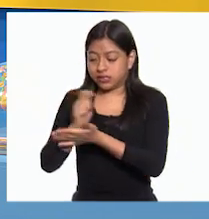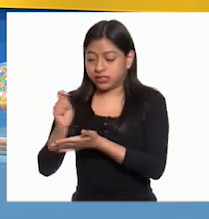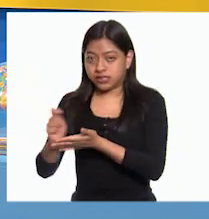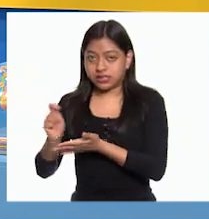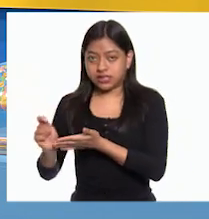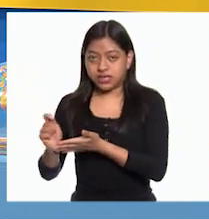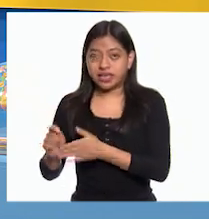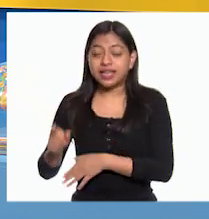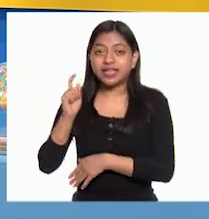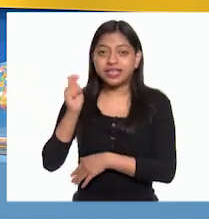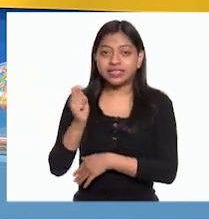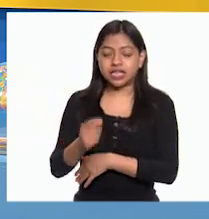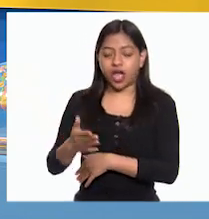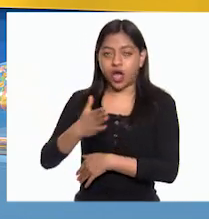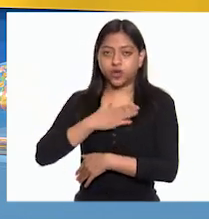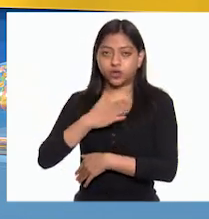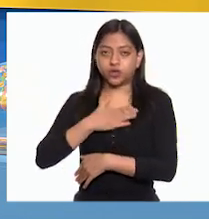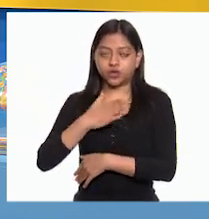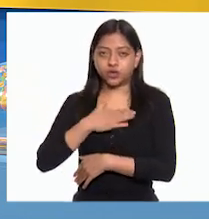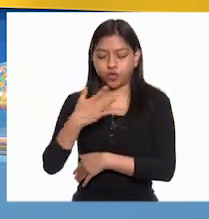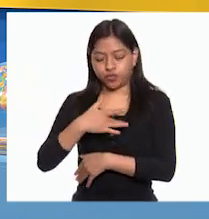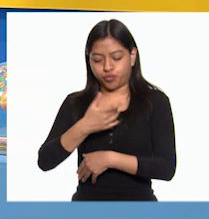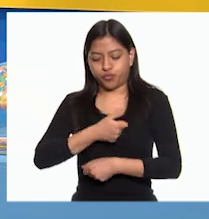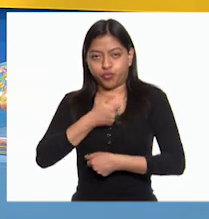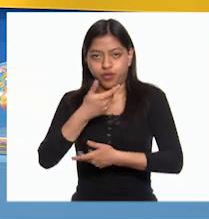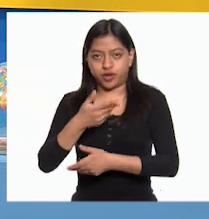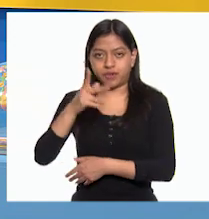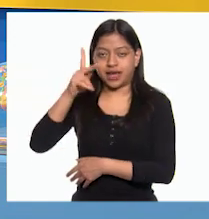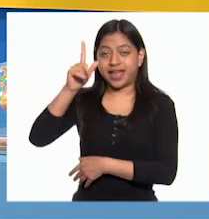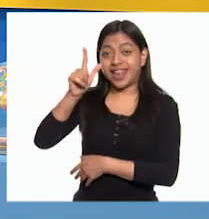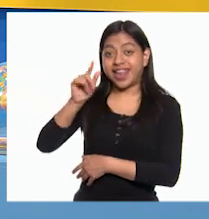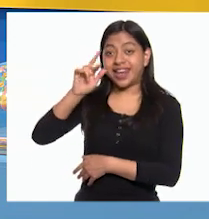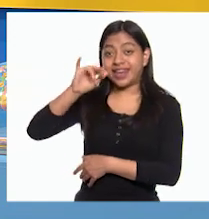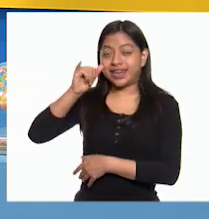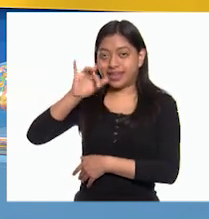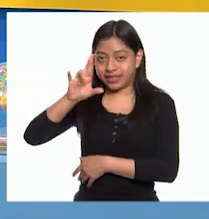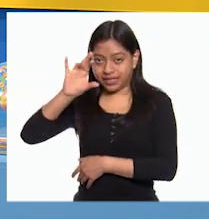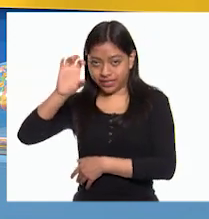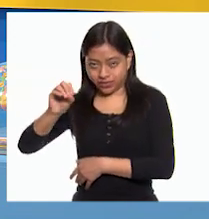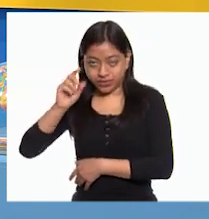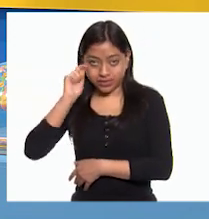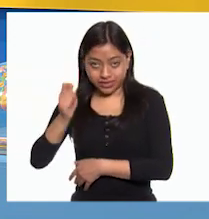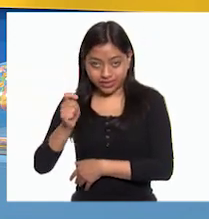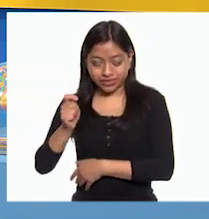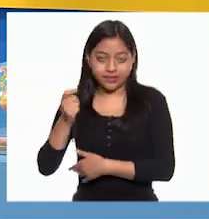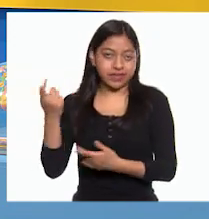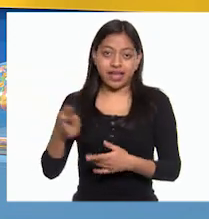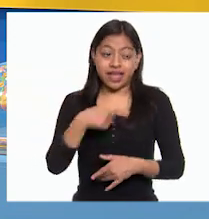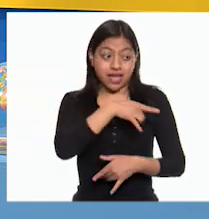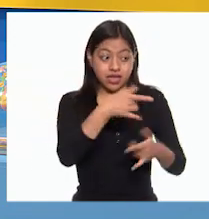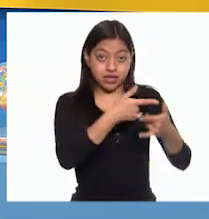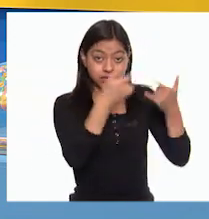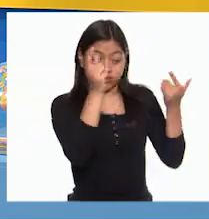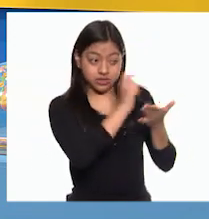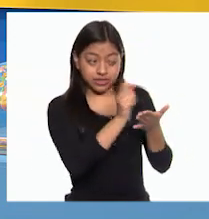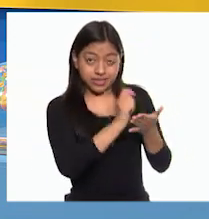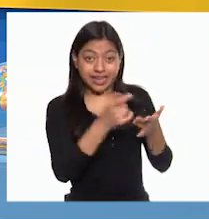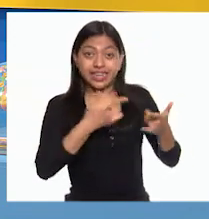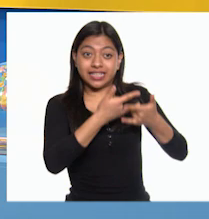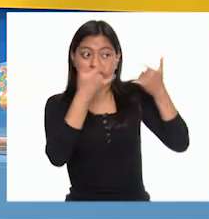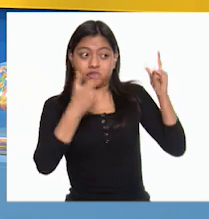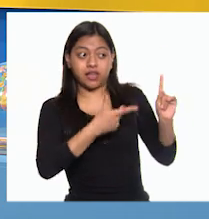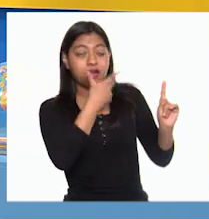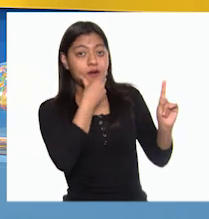yo poético o yo lírico, y su función en un poema es similar a la del narrador en una